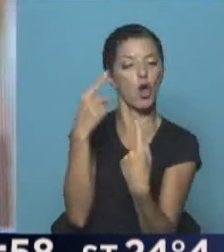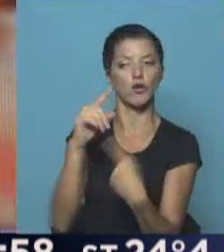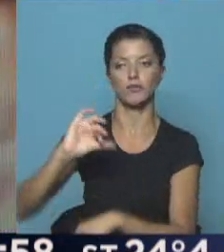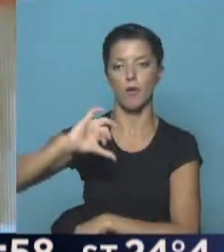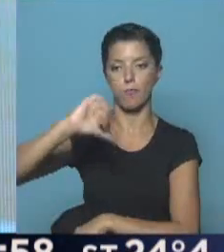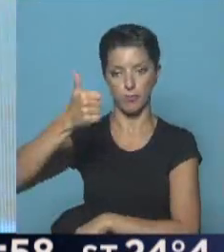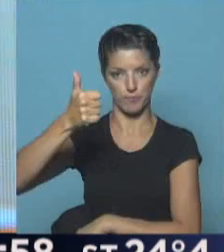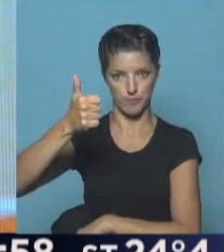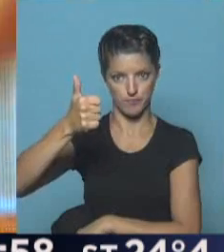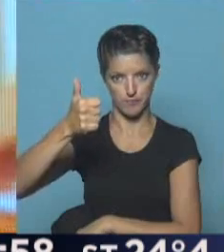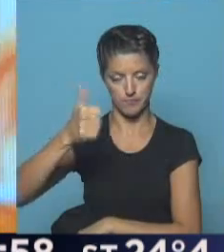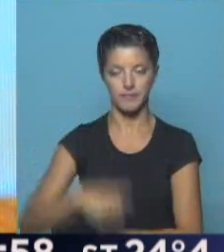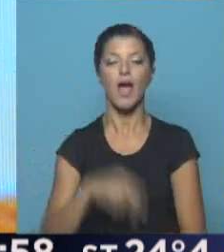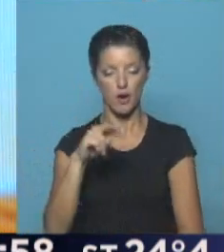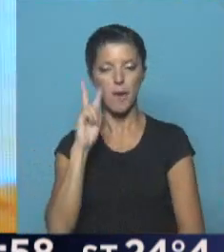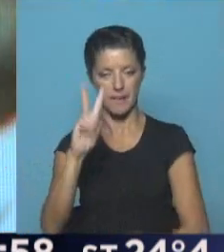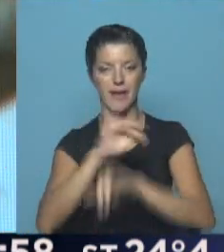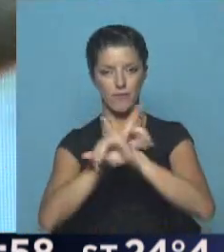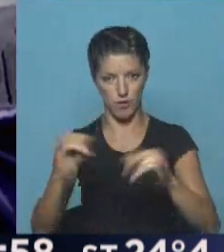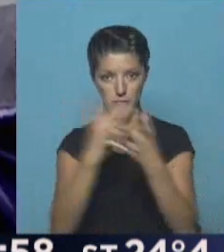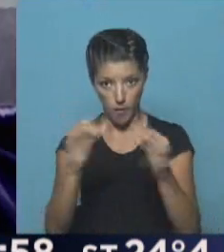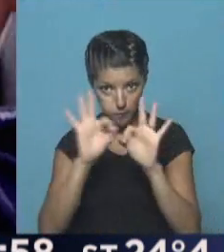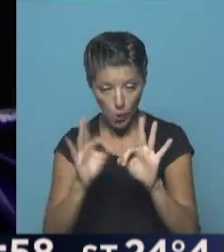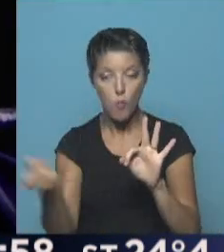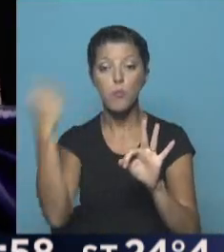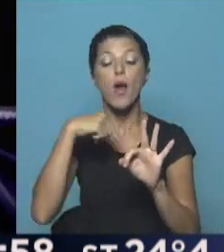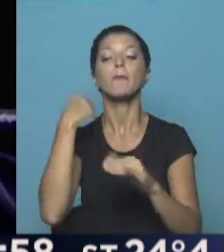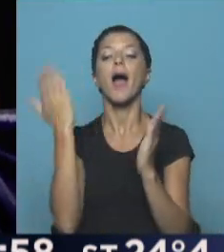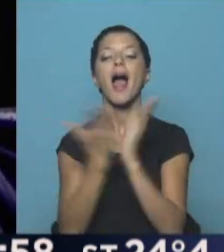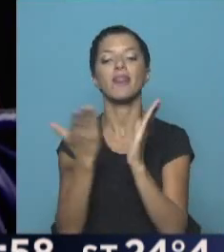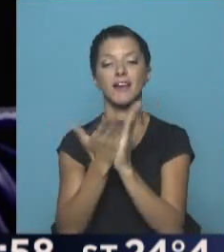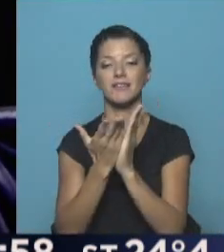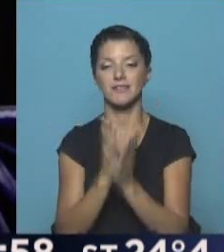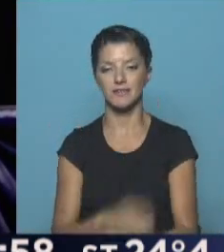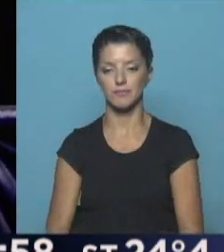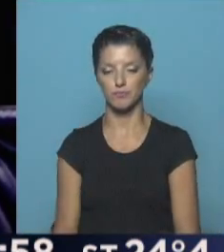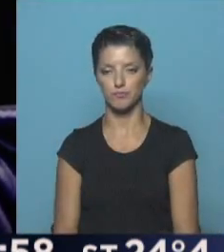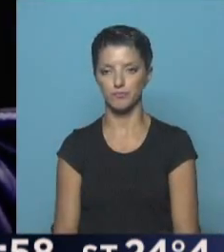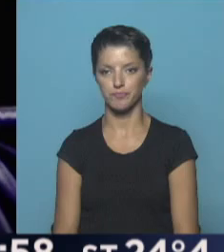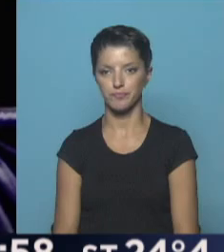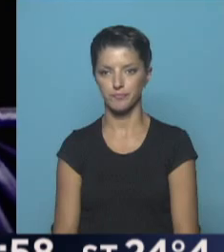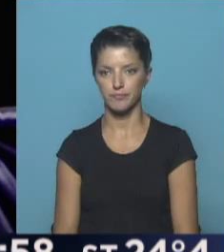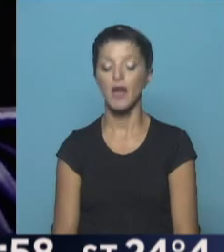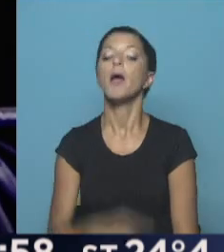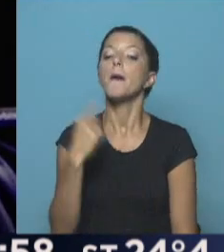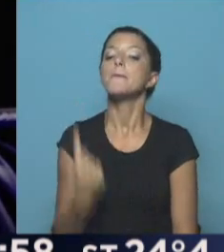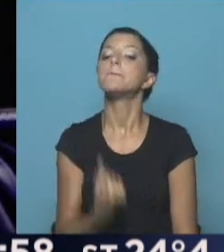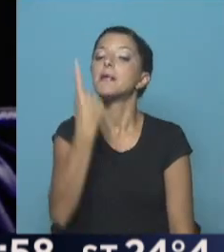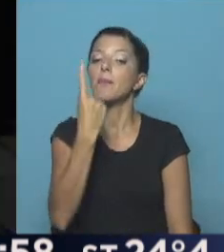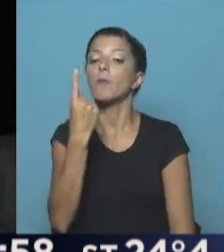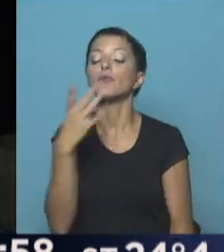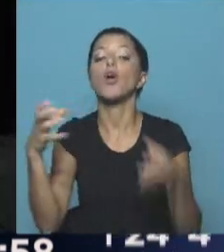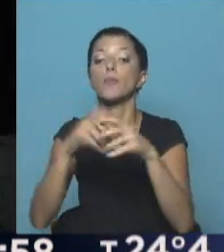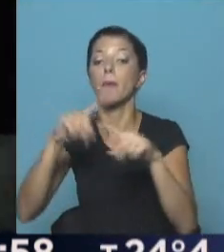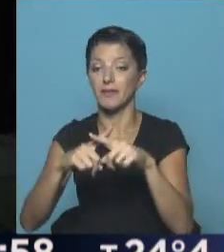todavía el triunfo de su adversario. Vemos un informe y lo analizamos. En primer lugar, el binomio del movimiento Alianza